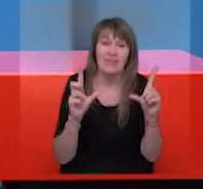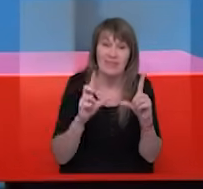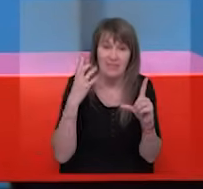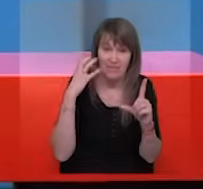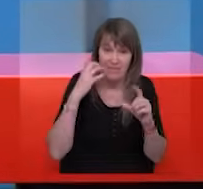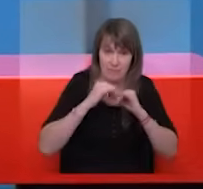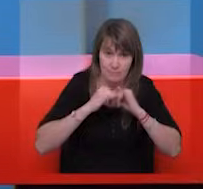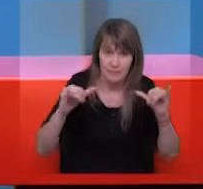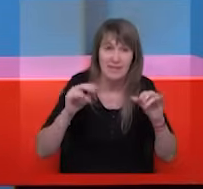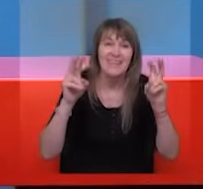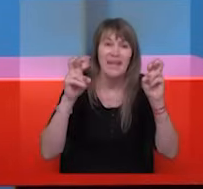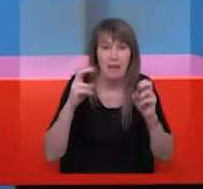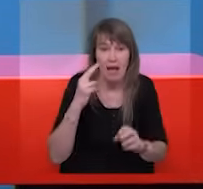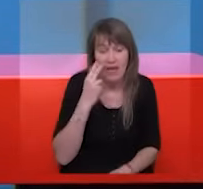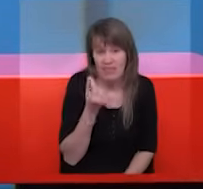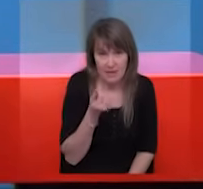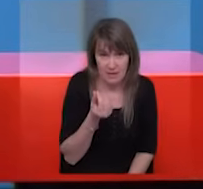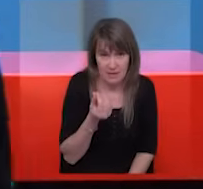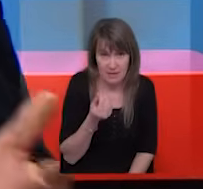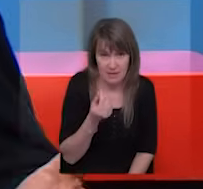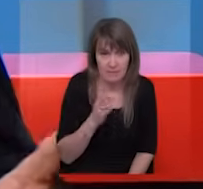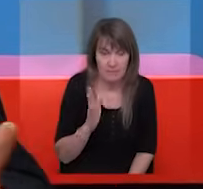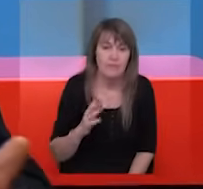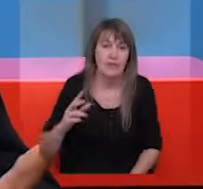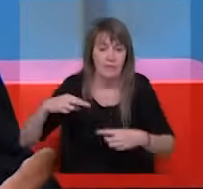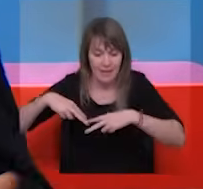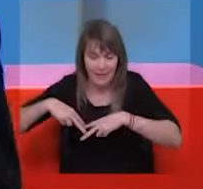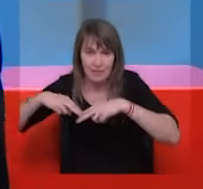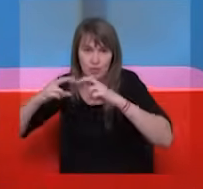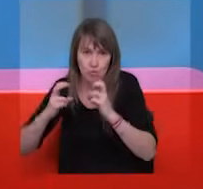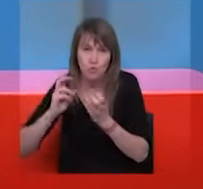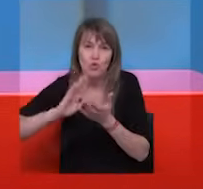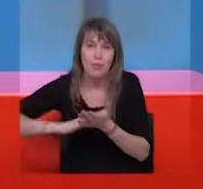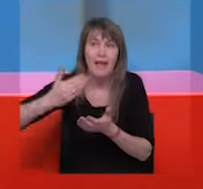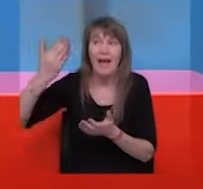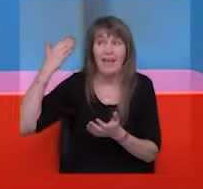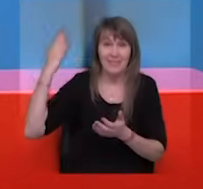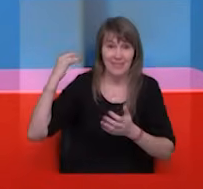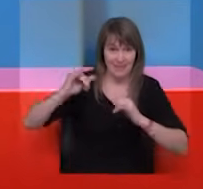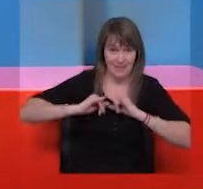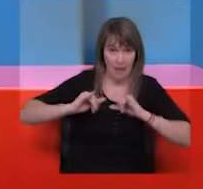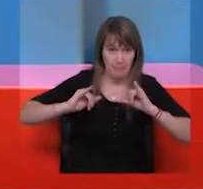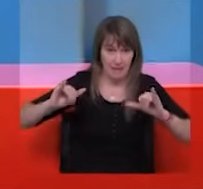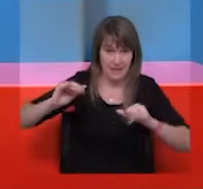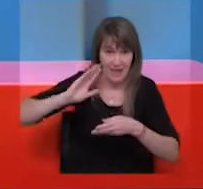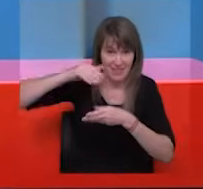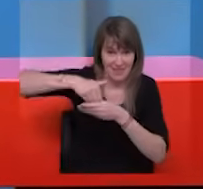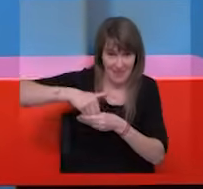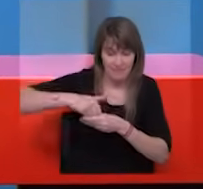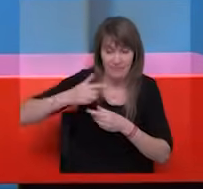problema es por dinero no o sea los estudios que que tenemos de las campañas anteriores nos muestran